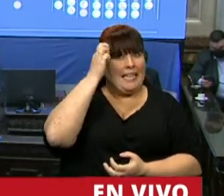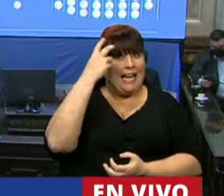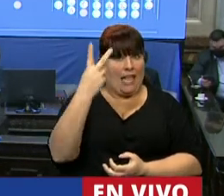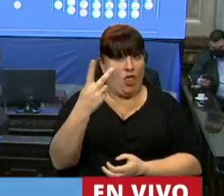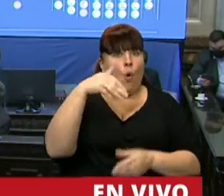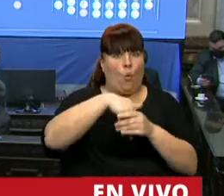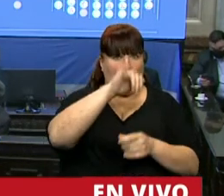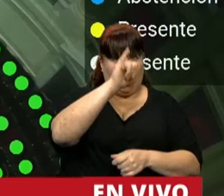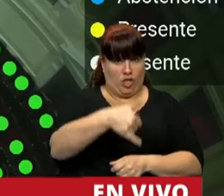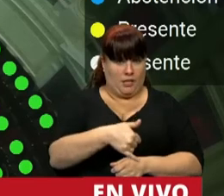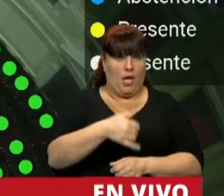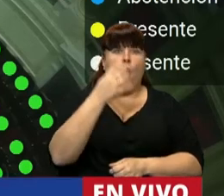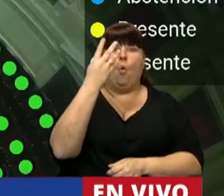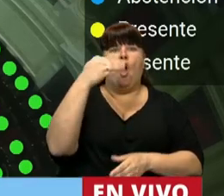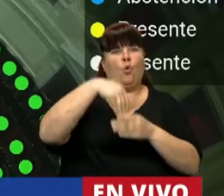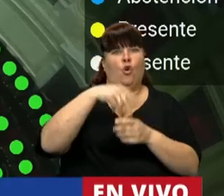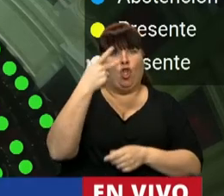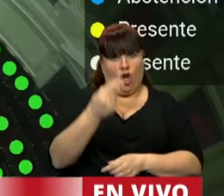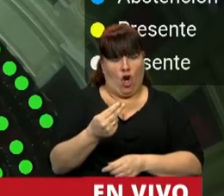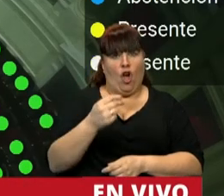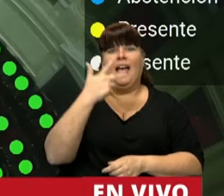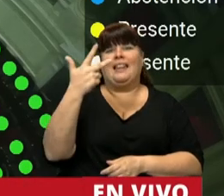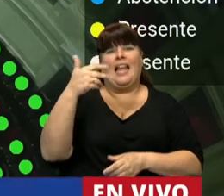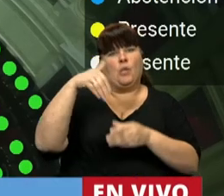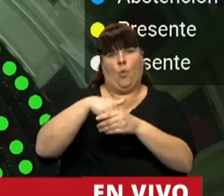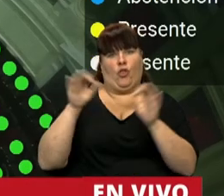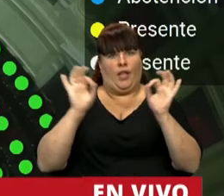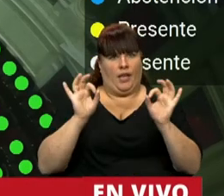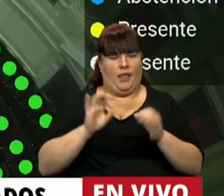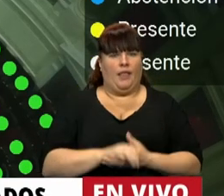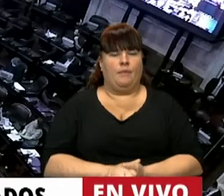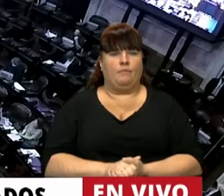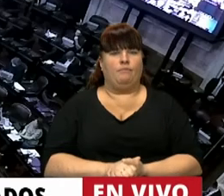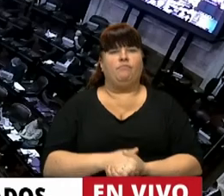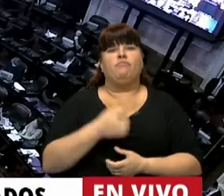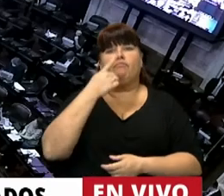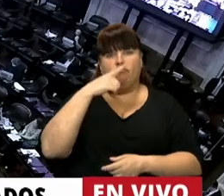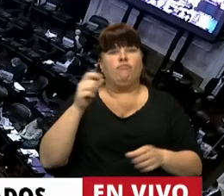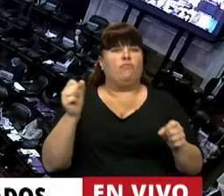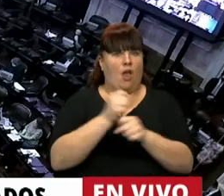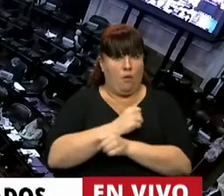...232 afirmativos, 4 negativos, 3 abstenciones.